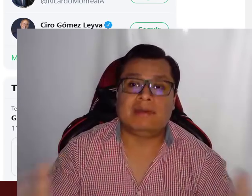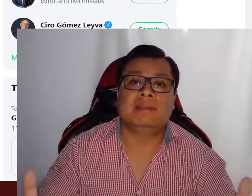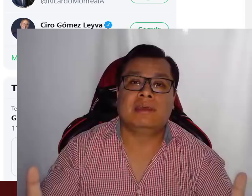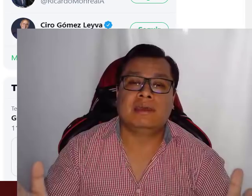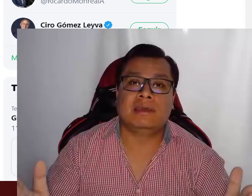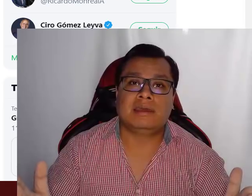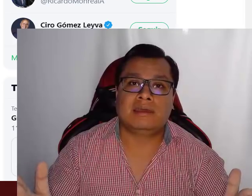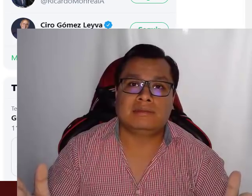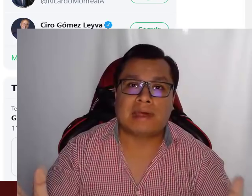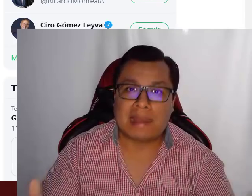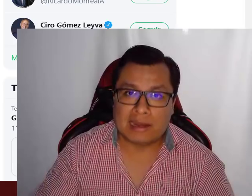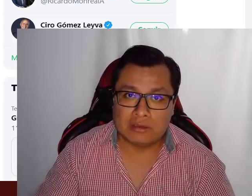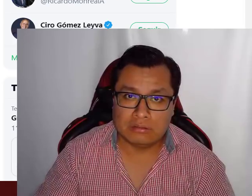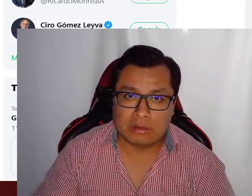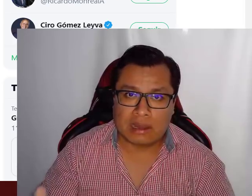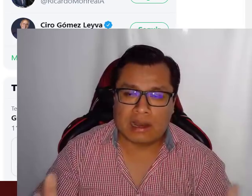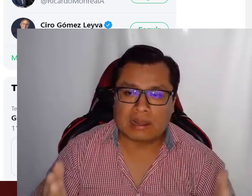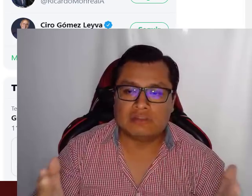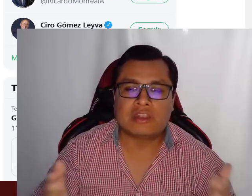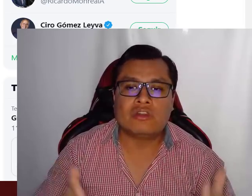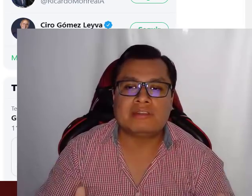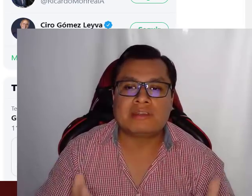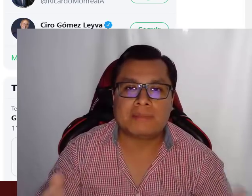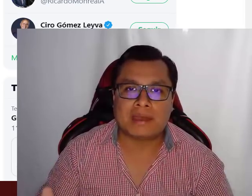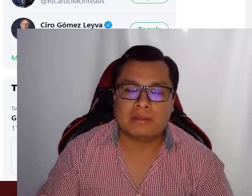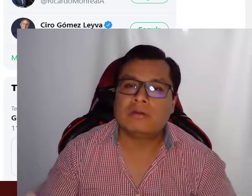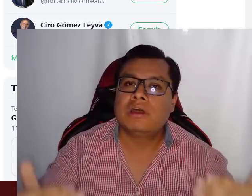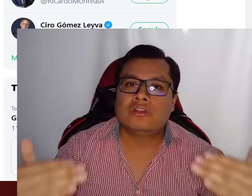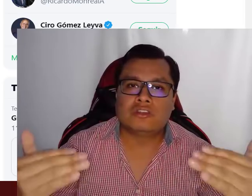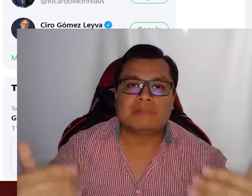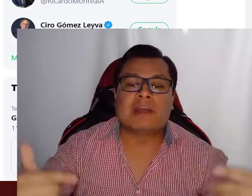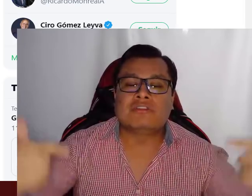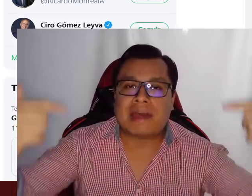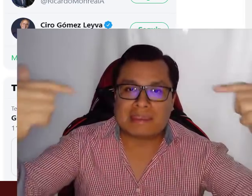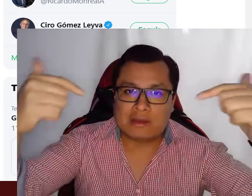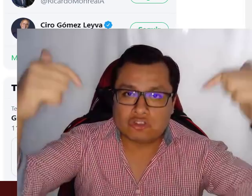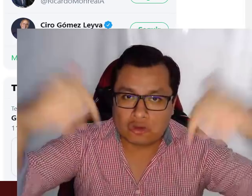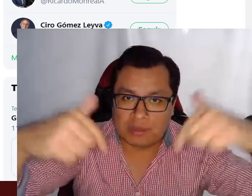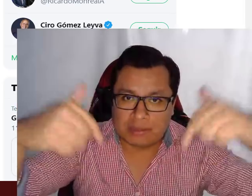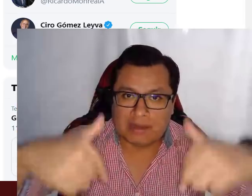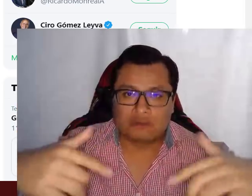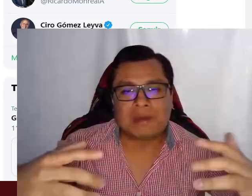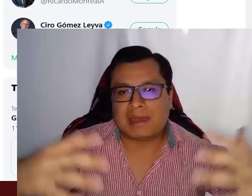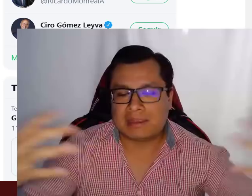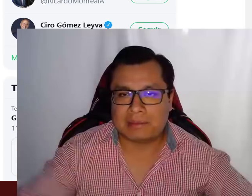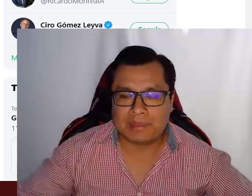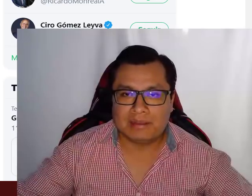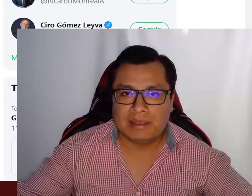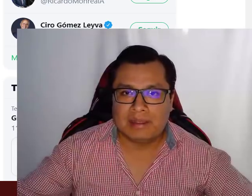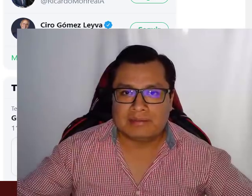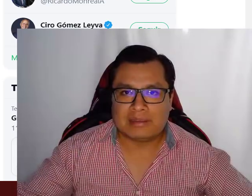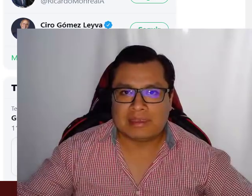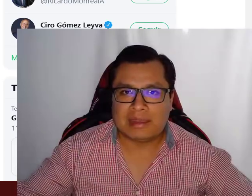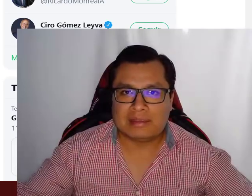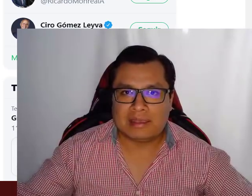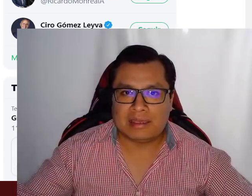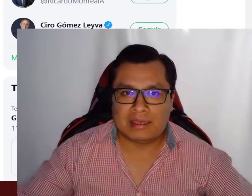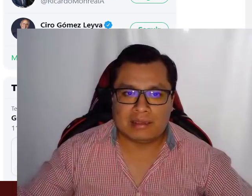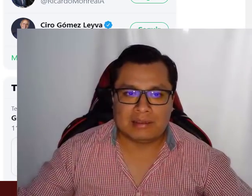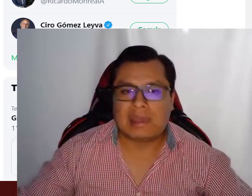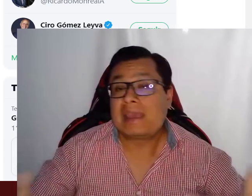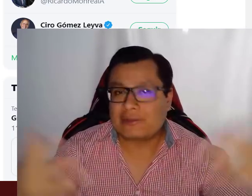les deban salario, a aquellos que no les hayan pagado, no sean malos, aquí en los comentarios para que también se